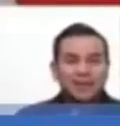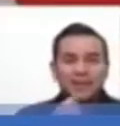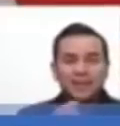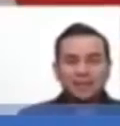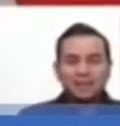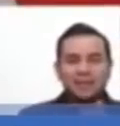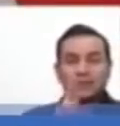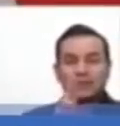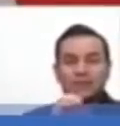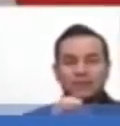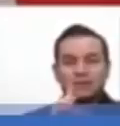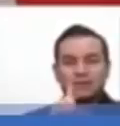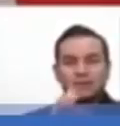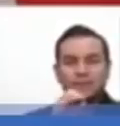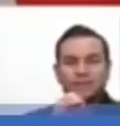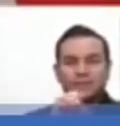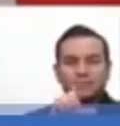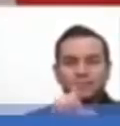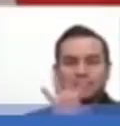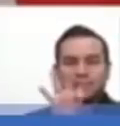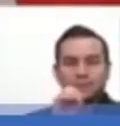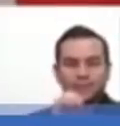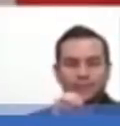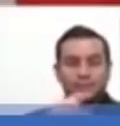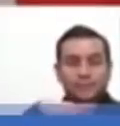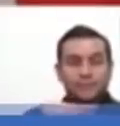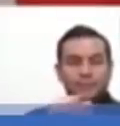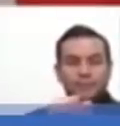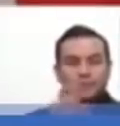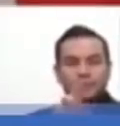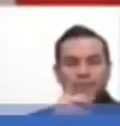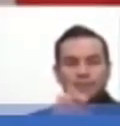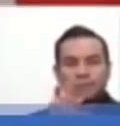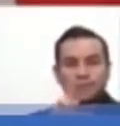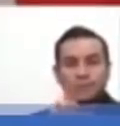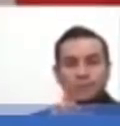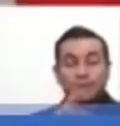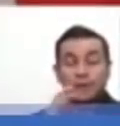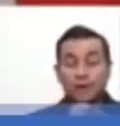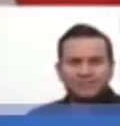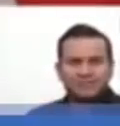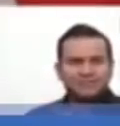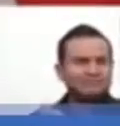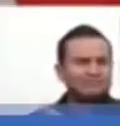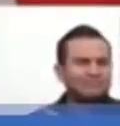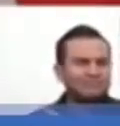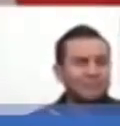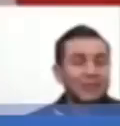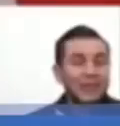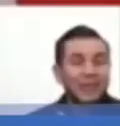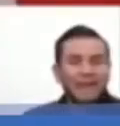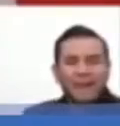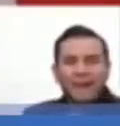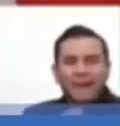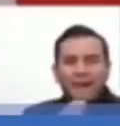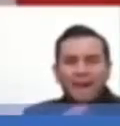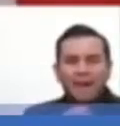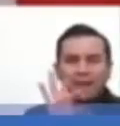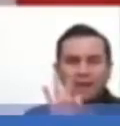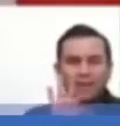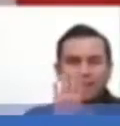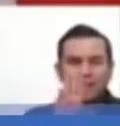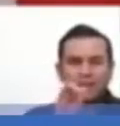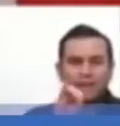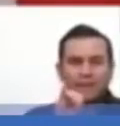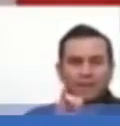diputado rodolfo parker en la comisión especial que esté investigando así lo han puesto de ellos y dice vamos a pedir la información al fbi y